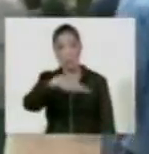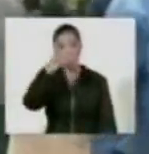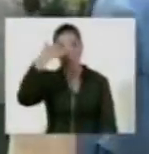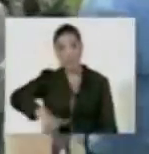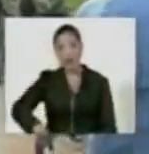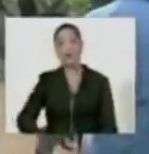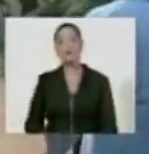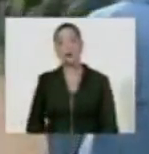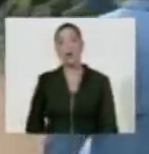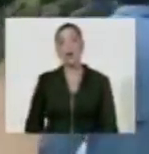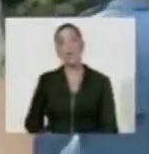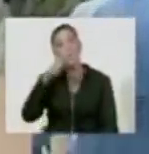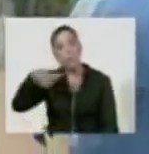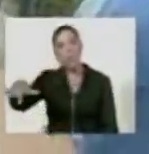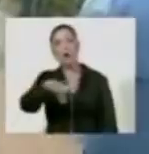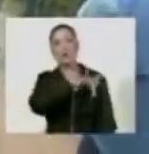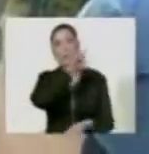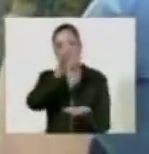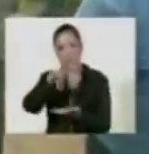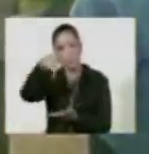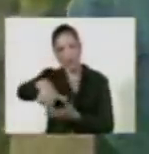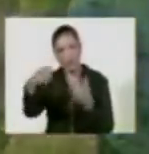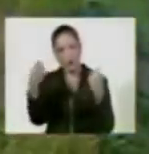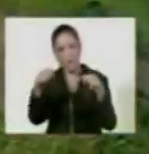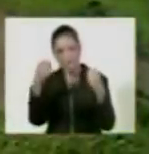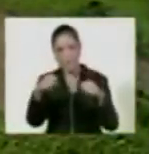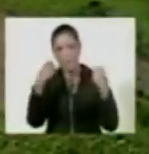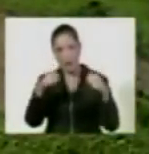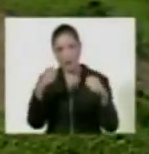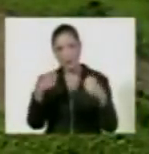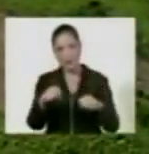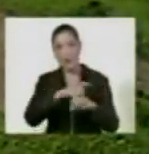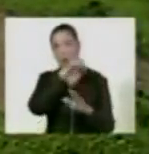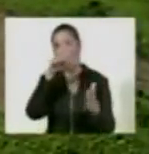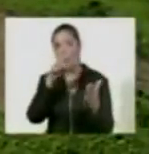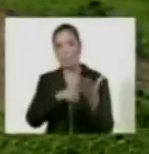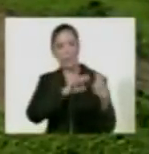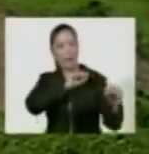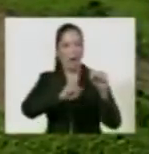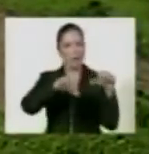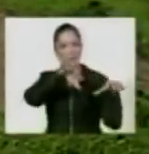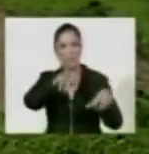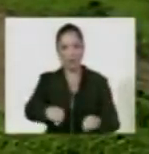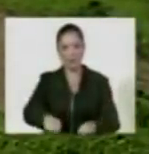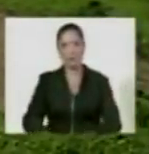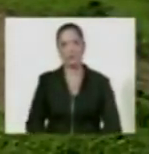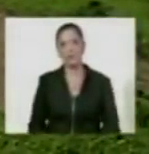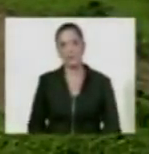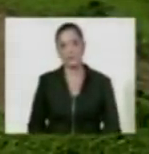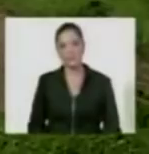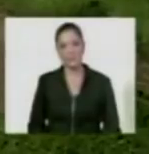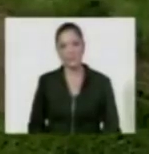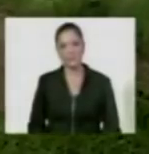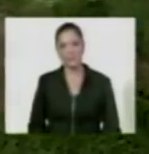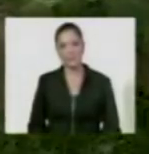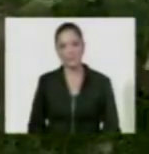venezolano se integra a este ejercicio de acción integral antiimperialista.